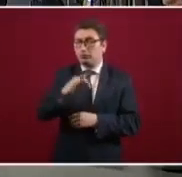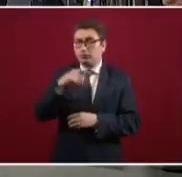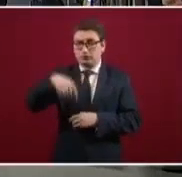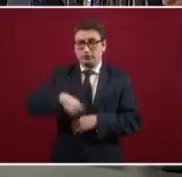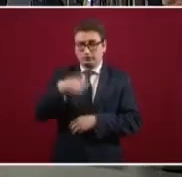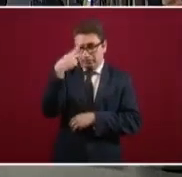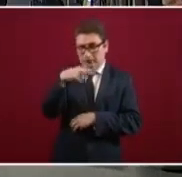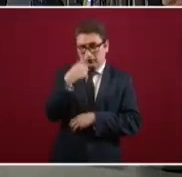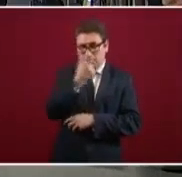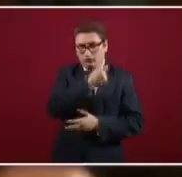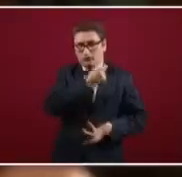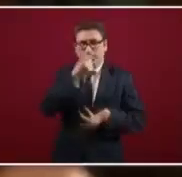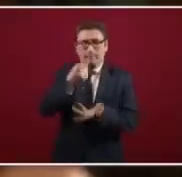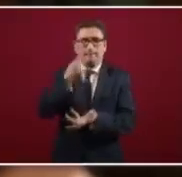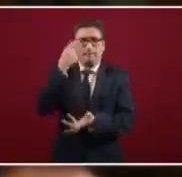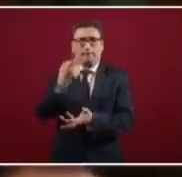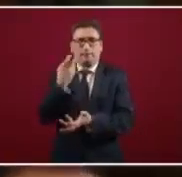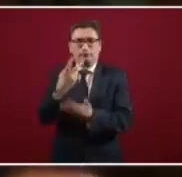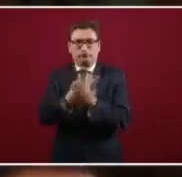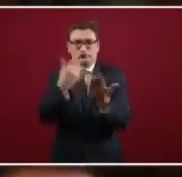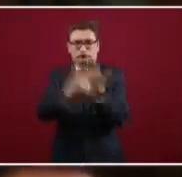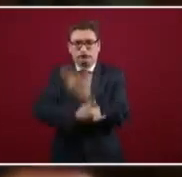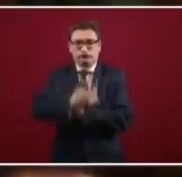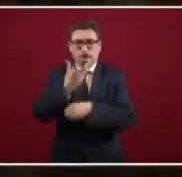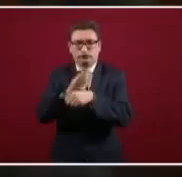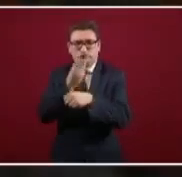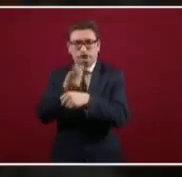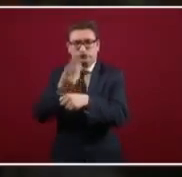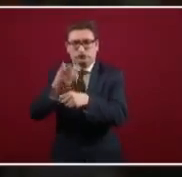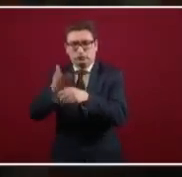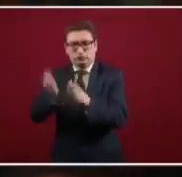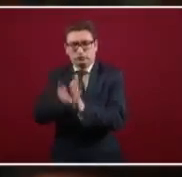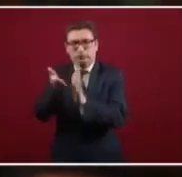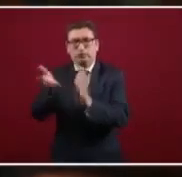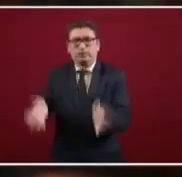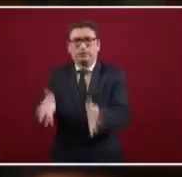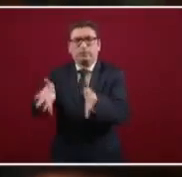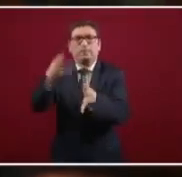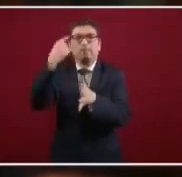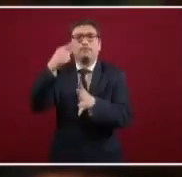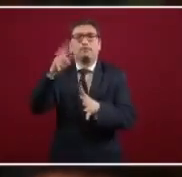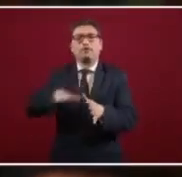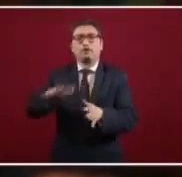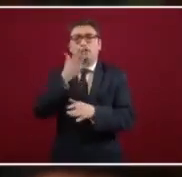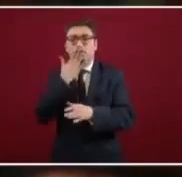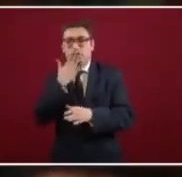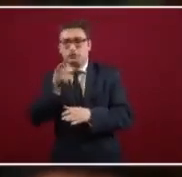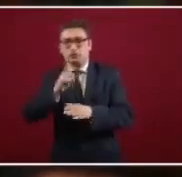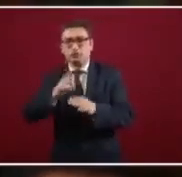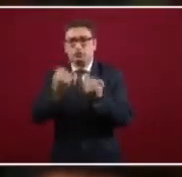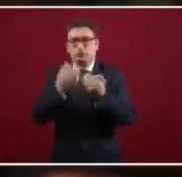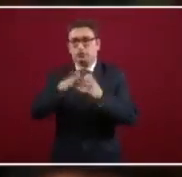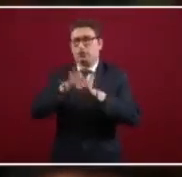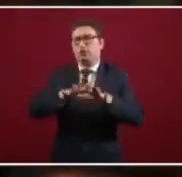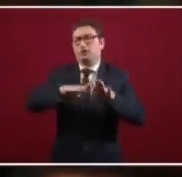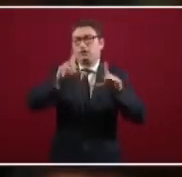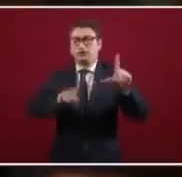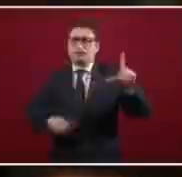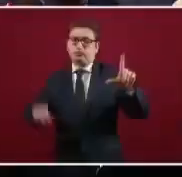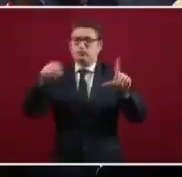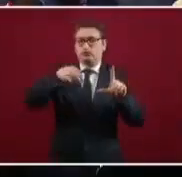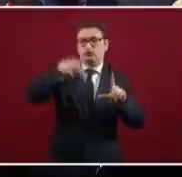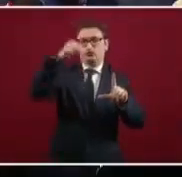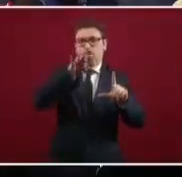para que se tomen estos proyectos estratégicos expresamente para impulsar la economía no nada más de sonora sino de toda la región noroeste del país